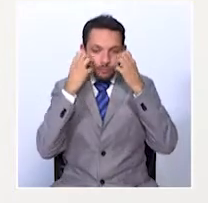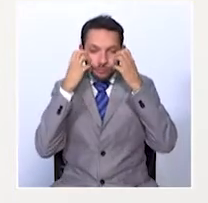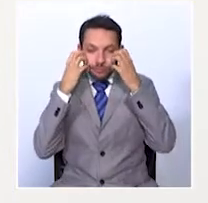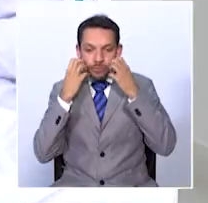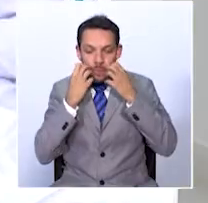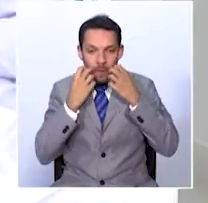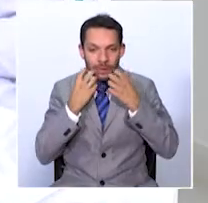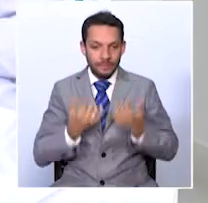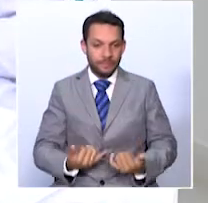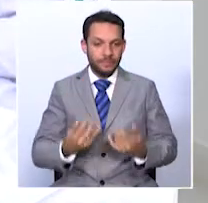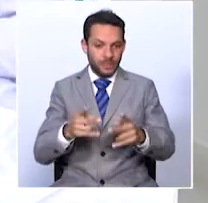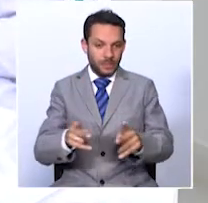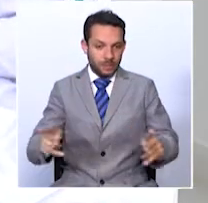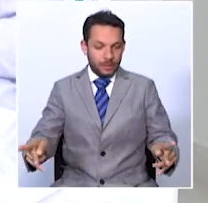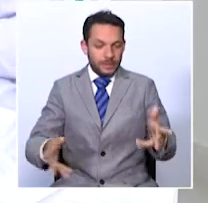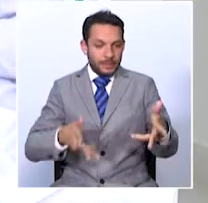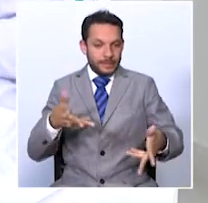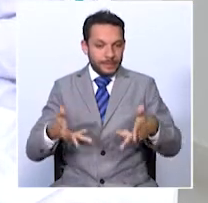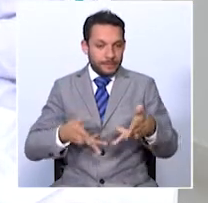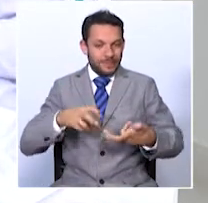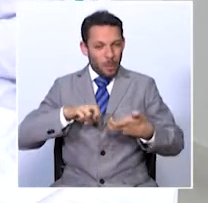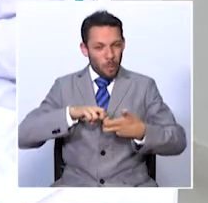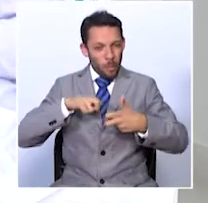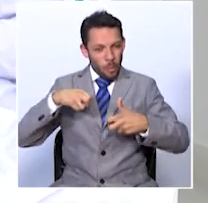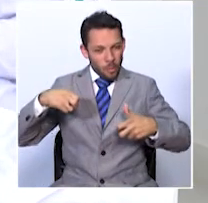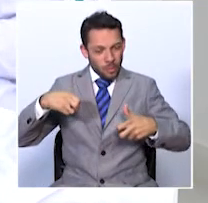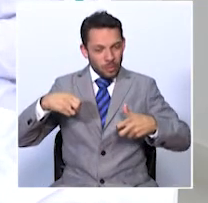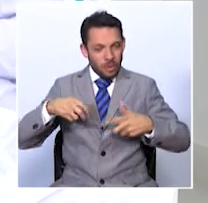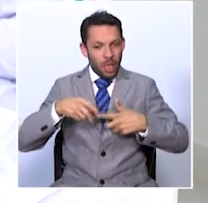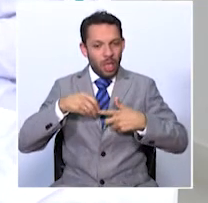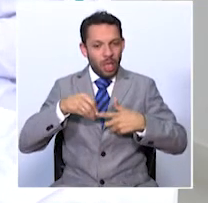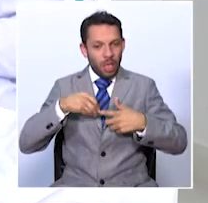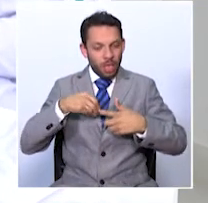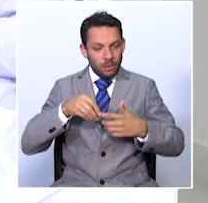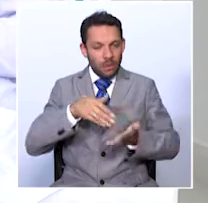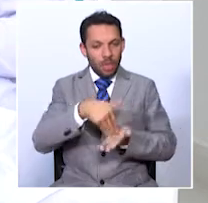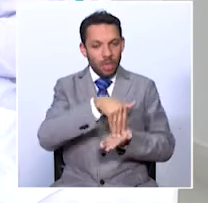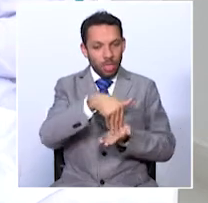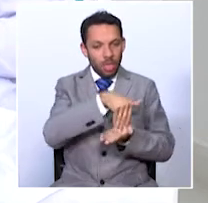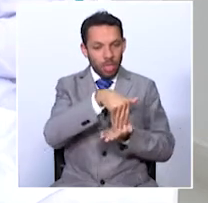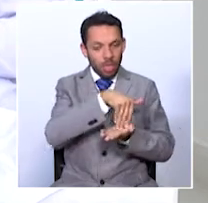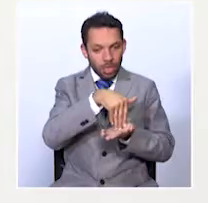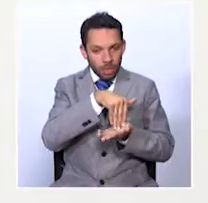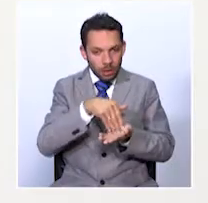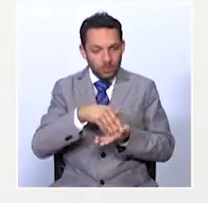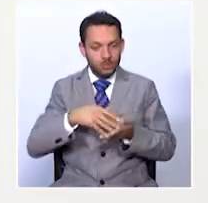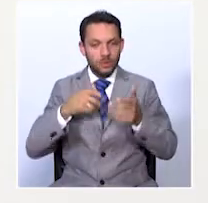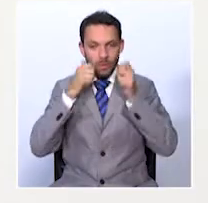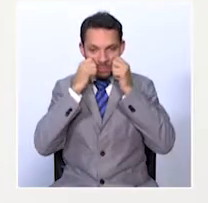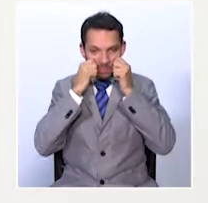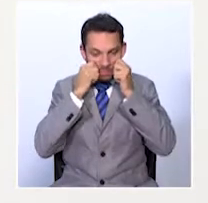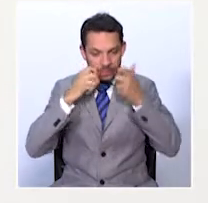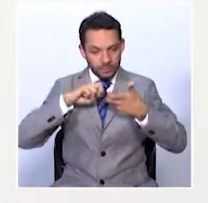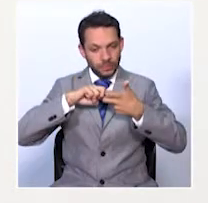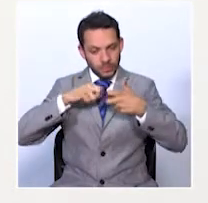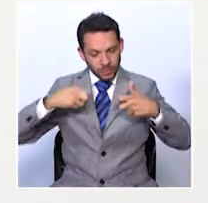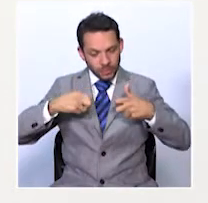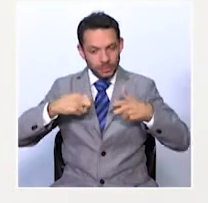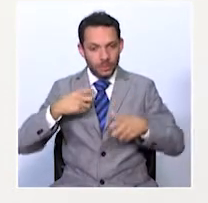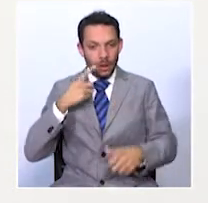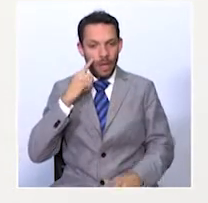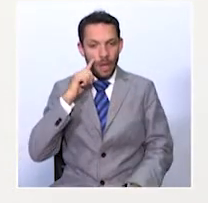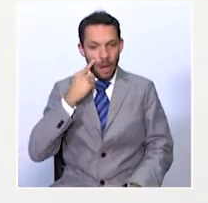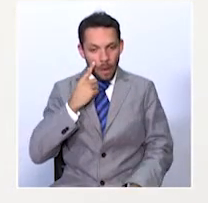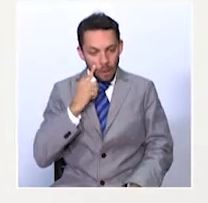estos factores y los tejidos se les cae. Entonces, al caerse los tejidos de la cara, dan una apariencia de tristeza,